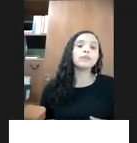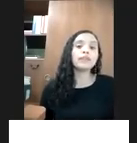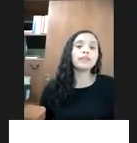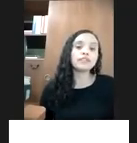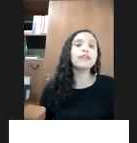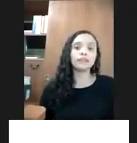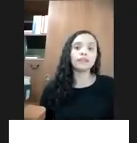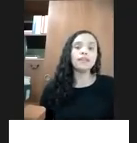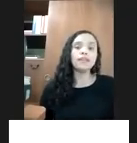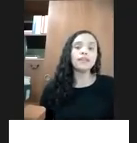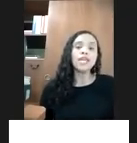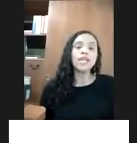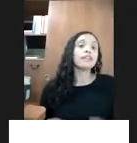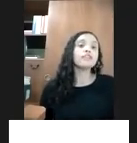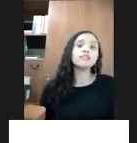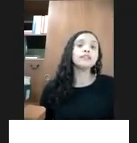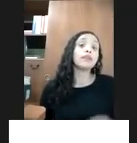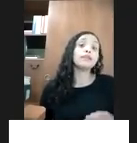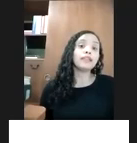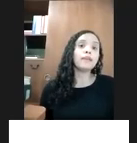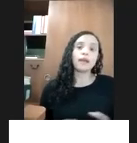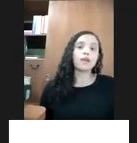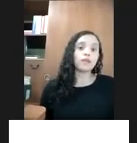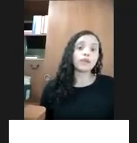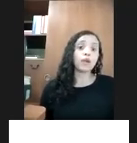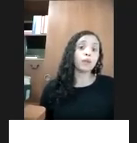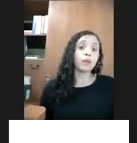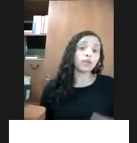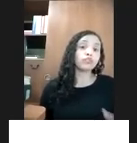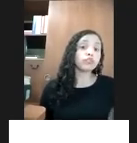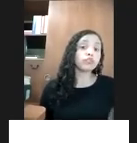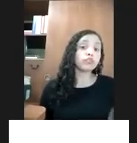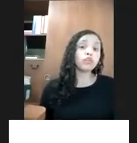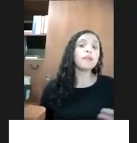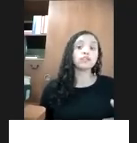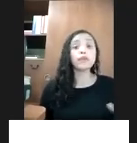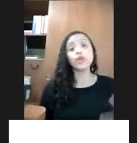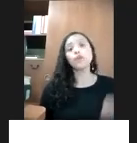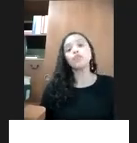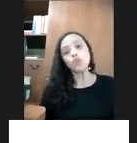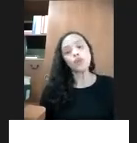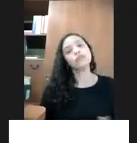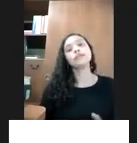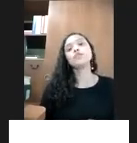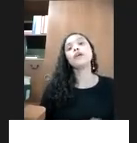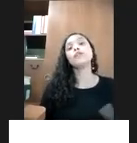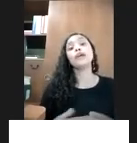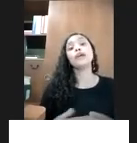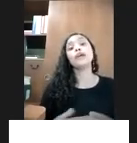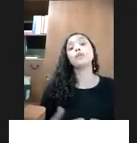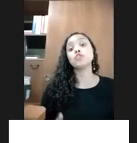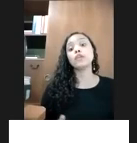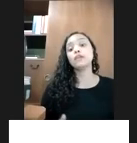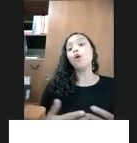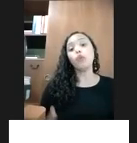absolutamente deficiente. Y es deficiente porque el sistema ha colapsado, porque no son solo las personas mayores, no son solo en estas 3 ciudades donde las